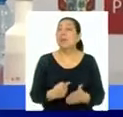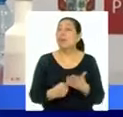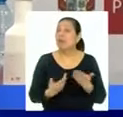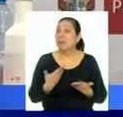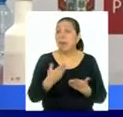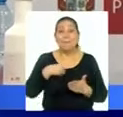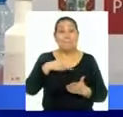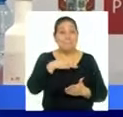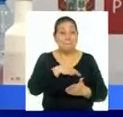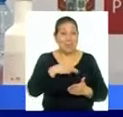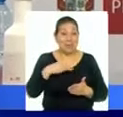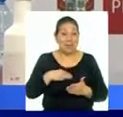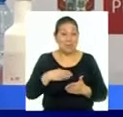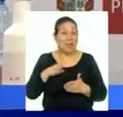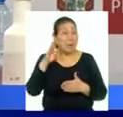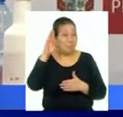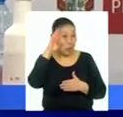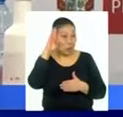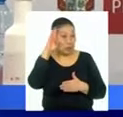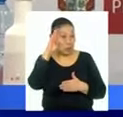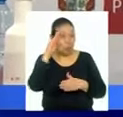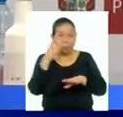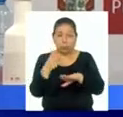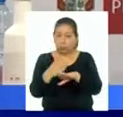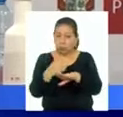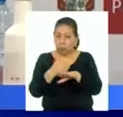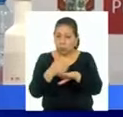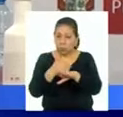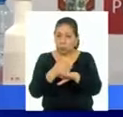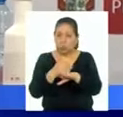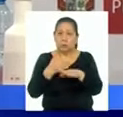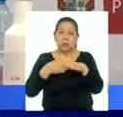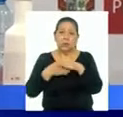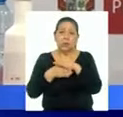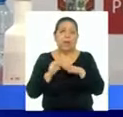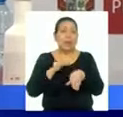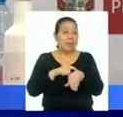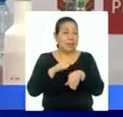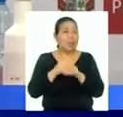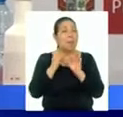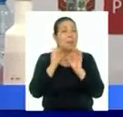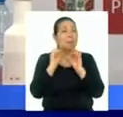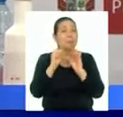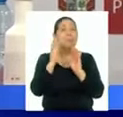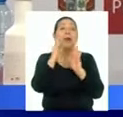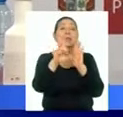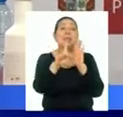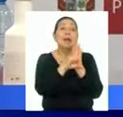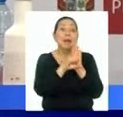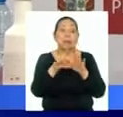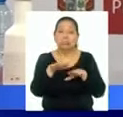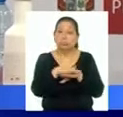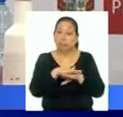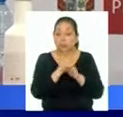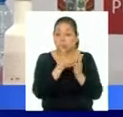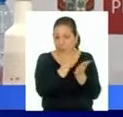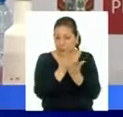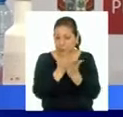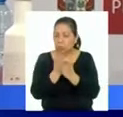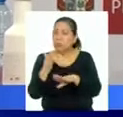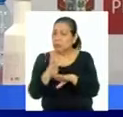corresponde al Ministerio del Interior y a la Policía Nacional, se ha desarrollado dentro de los plazos que establece la ley el proceso administrativo disciplinario, se